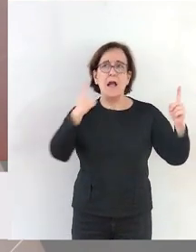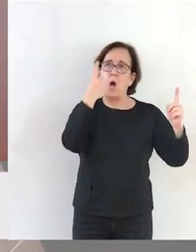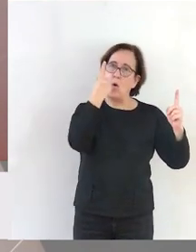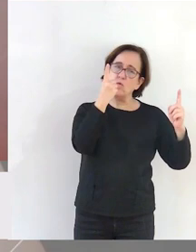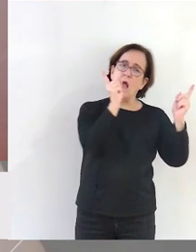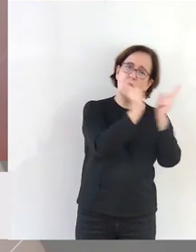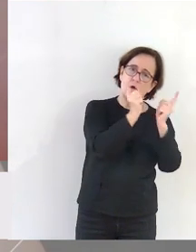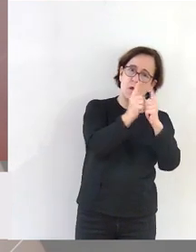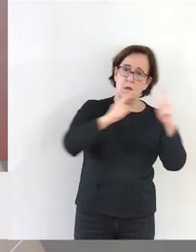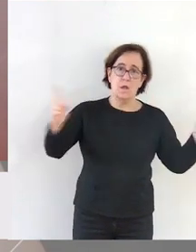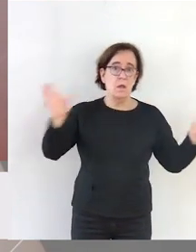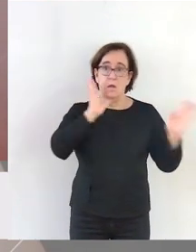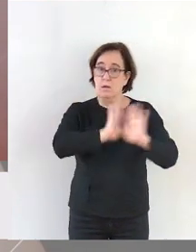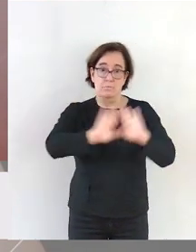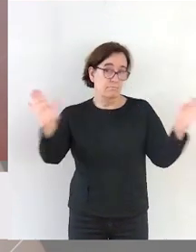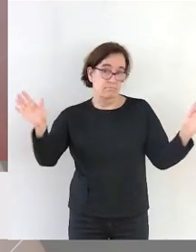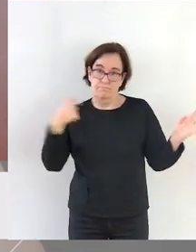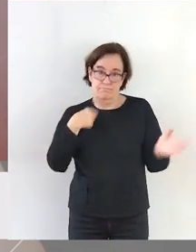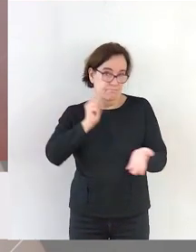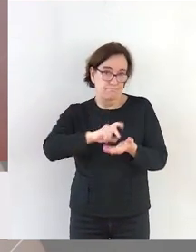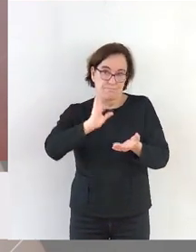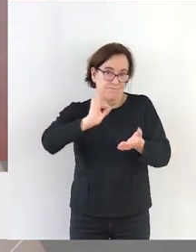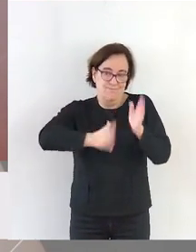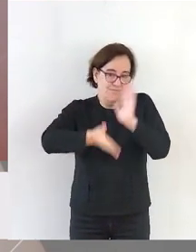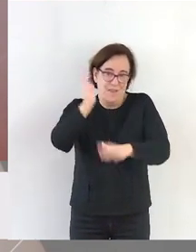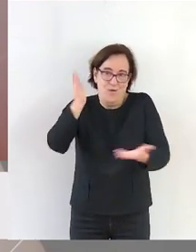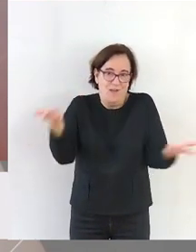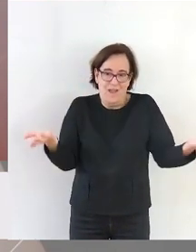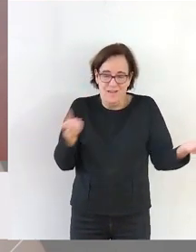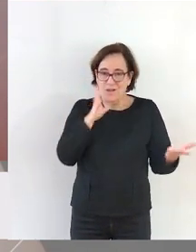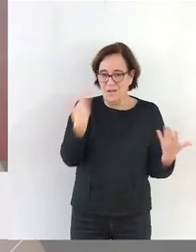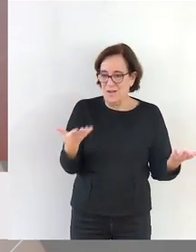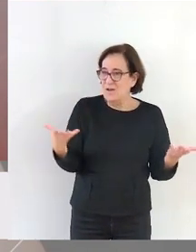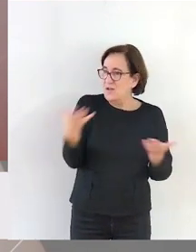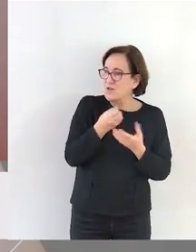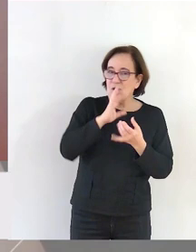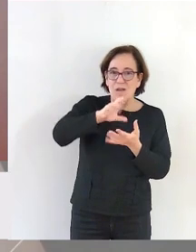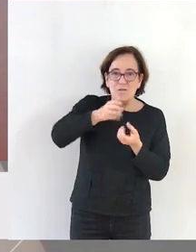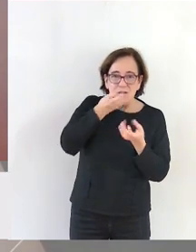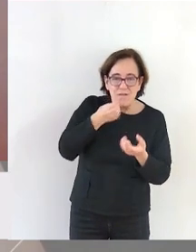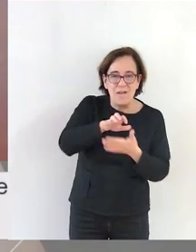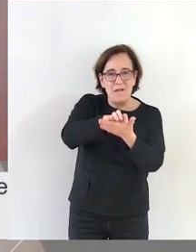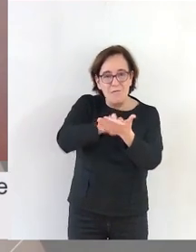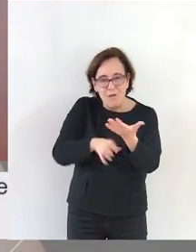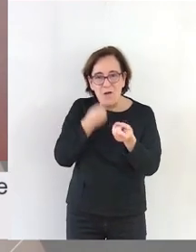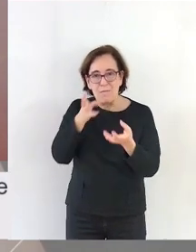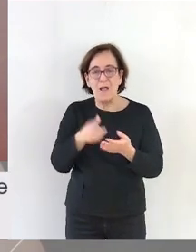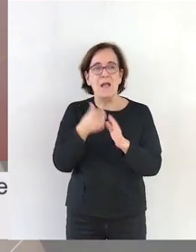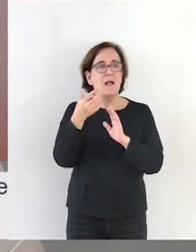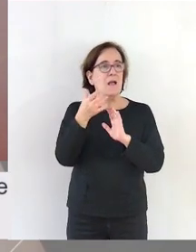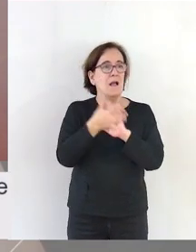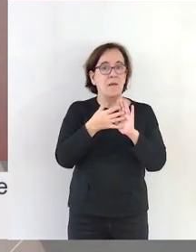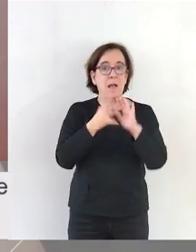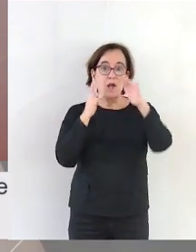nos echaremos a caminar y es curioso porque Cuántas veces leemos en todo tipo de noticias informes eh hablar de